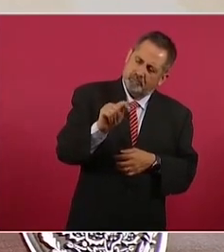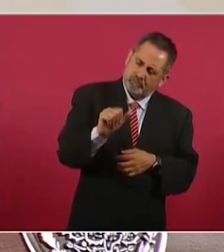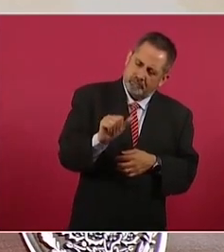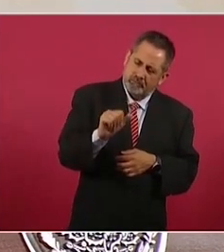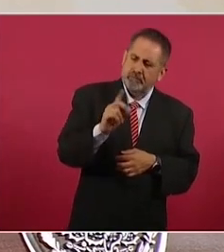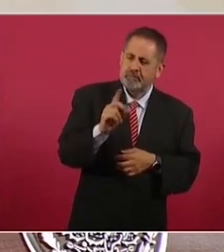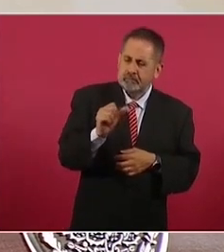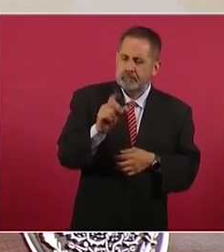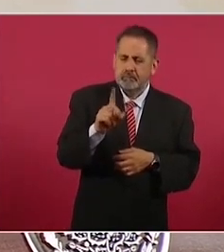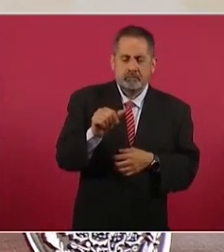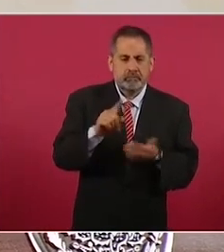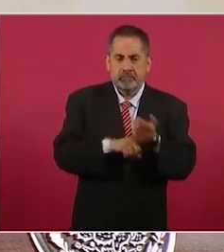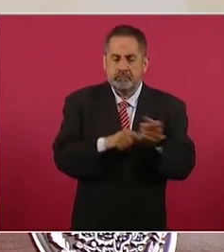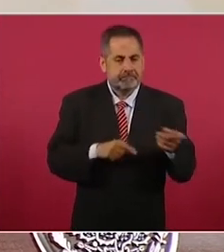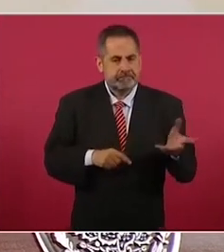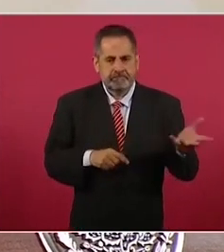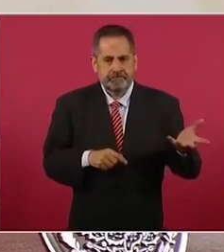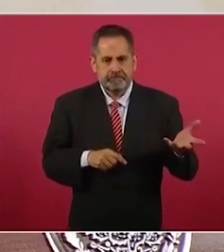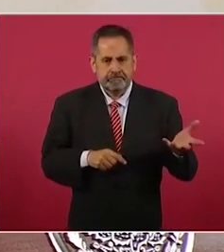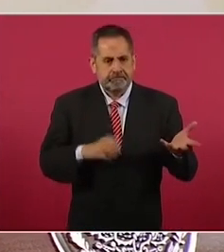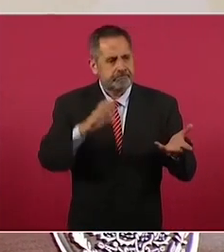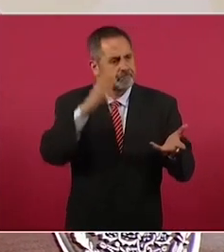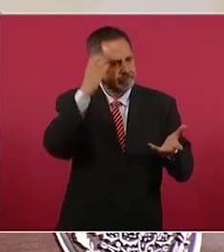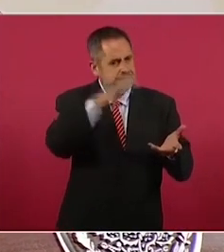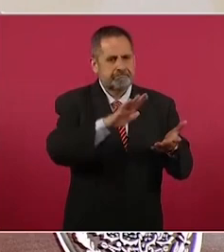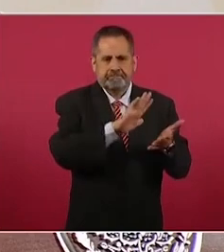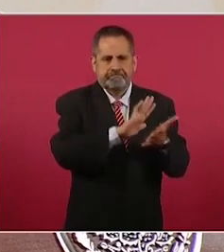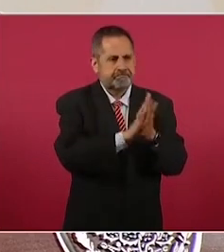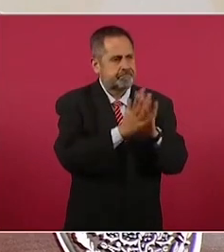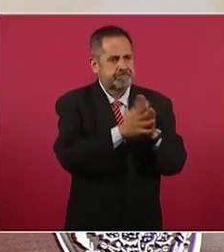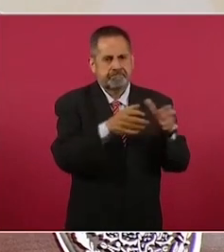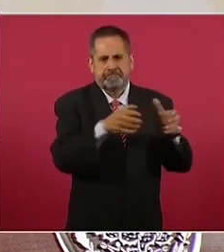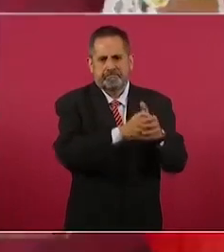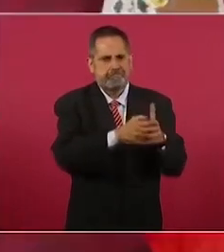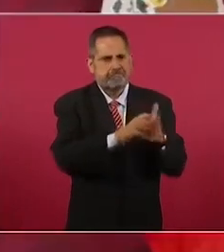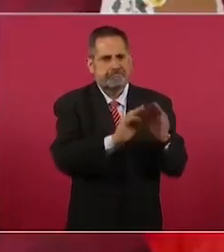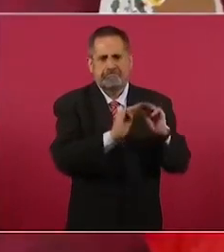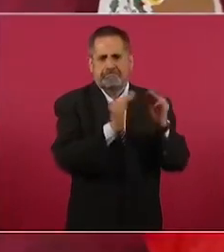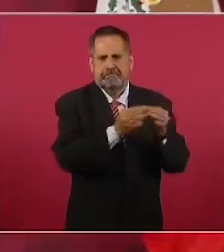Son parte de el crimen organizado